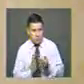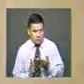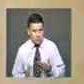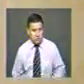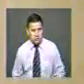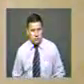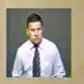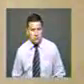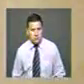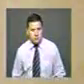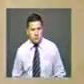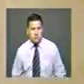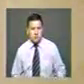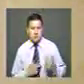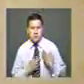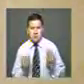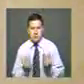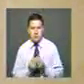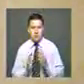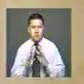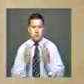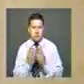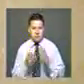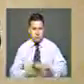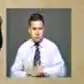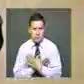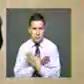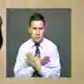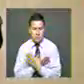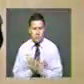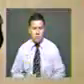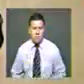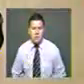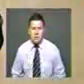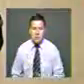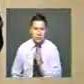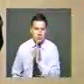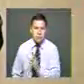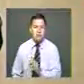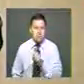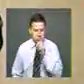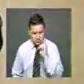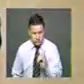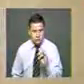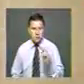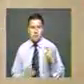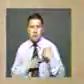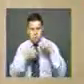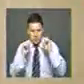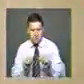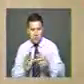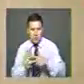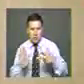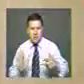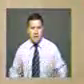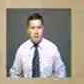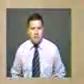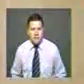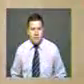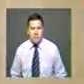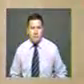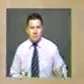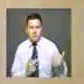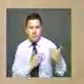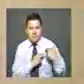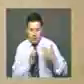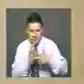o esta es una competencia del Congreso de la República? Respuesta, sí es competente la Corte. Le corresponde